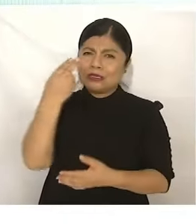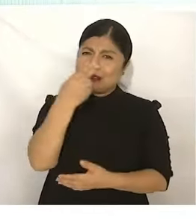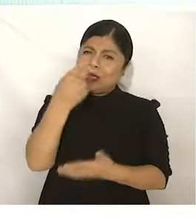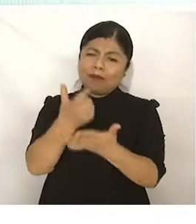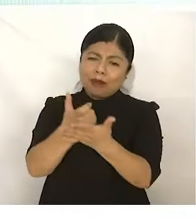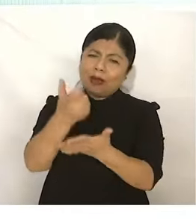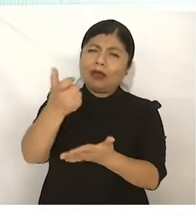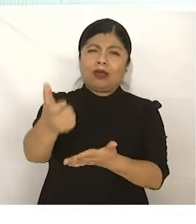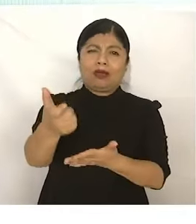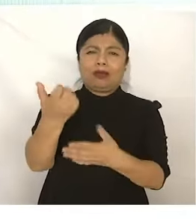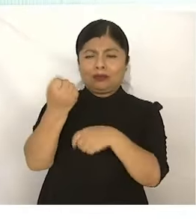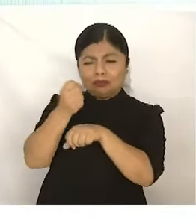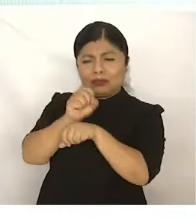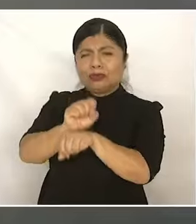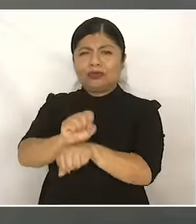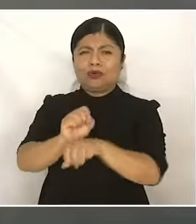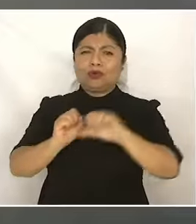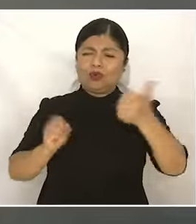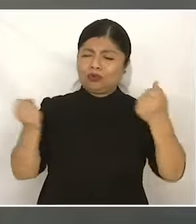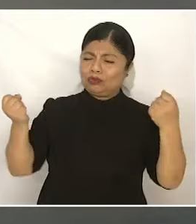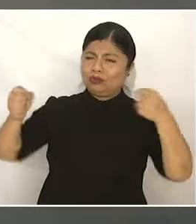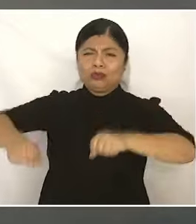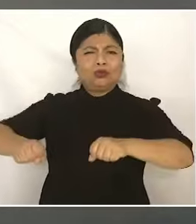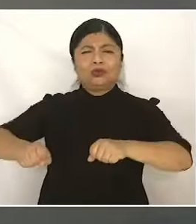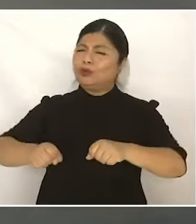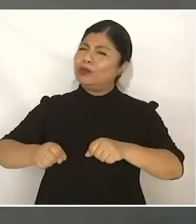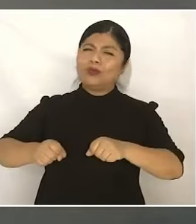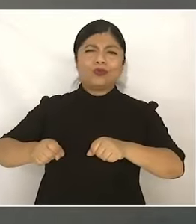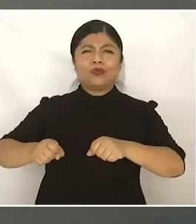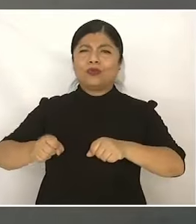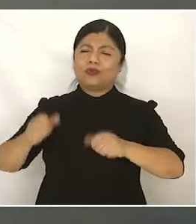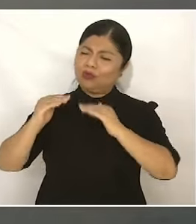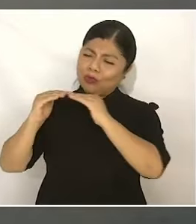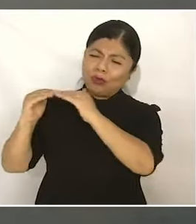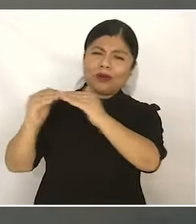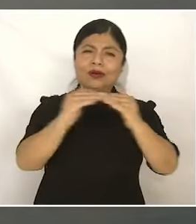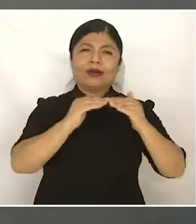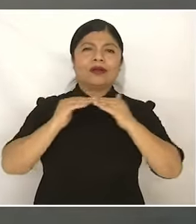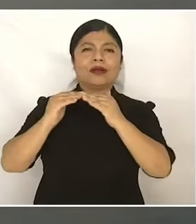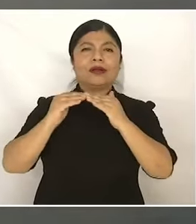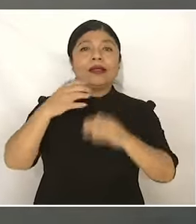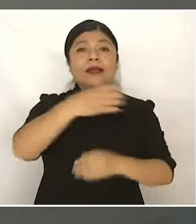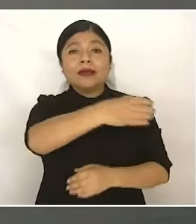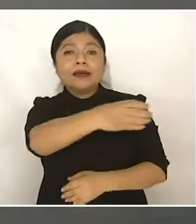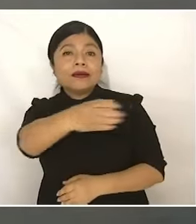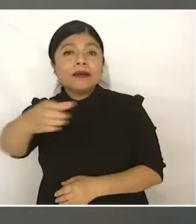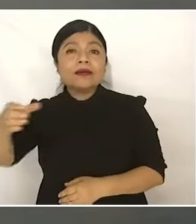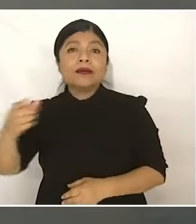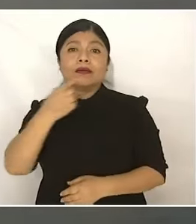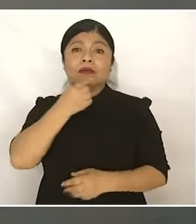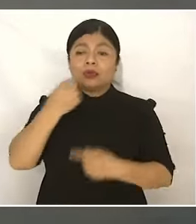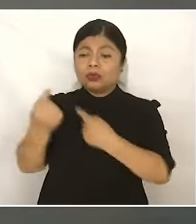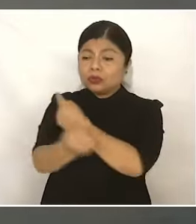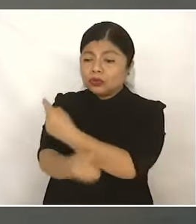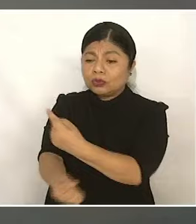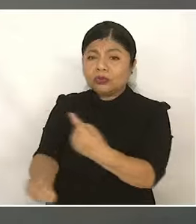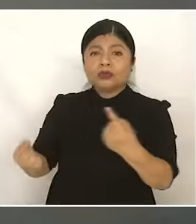igualdad, que se eduque al hijo del campesino, igual que al hijo del más